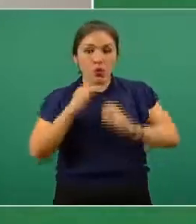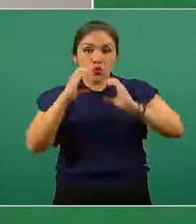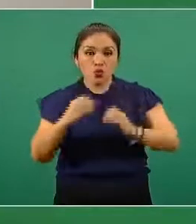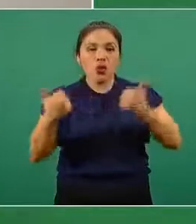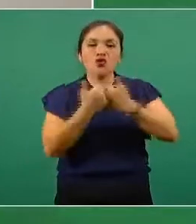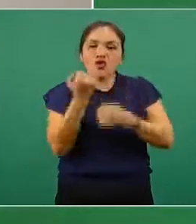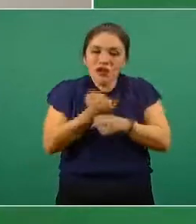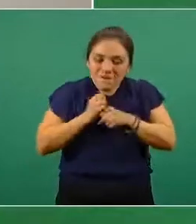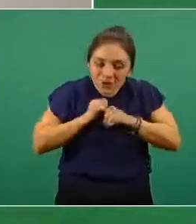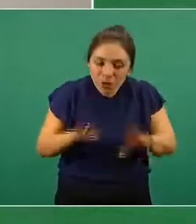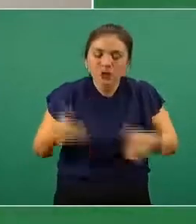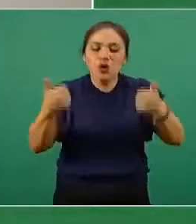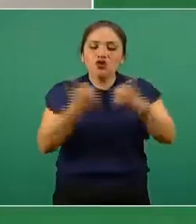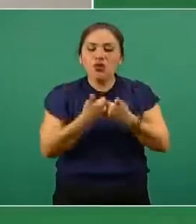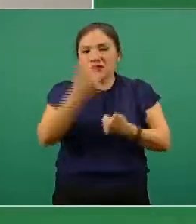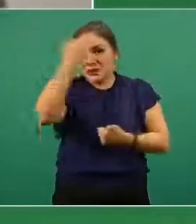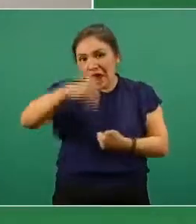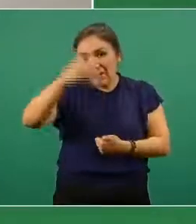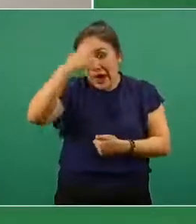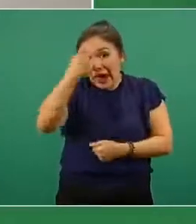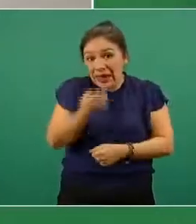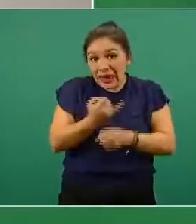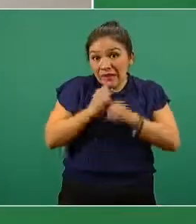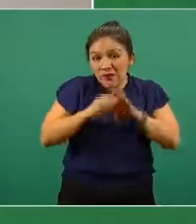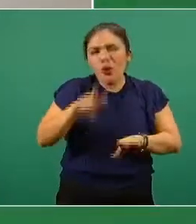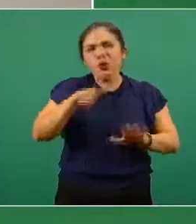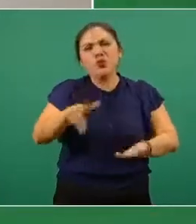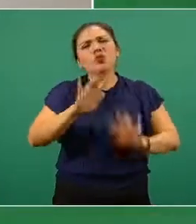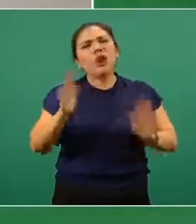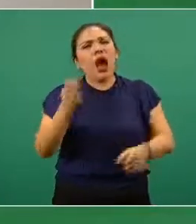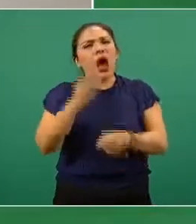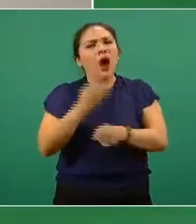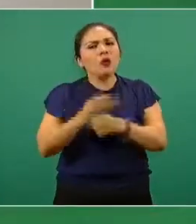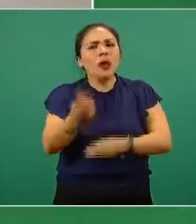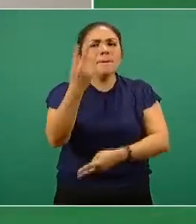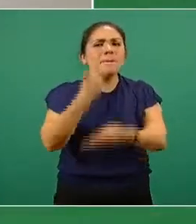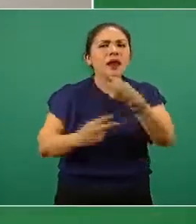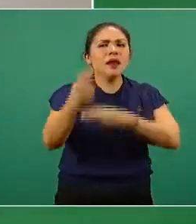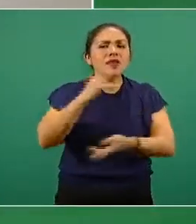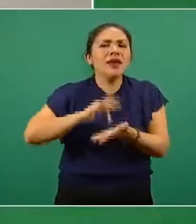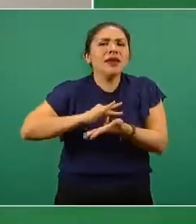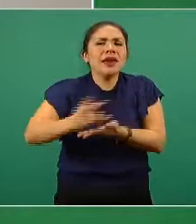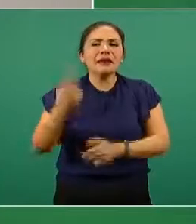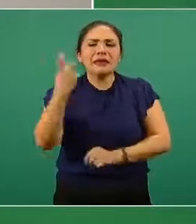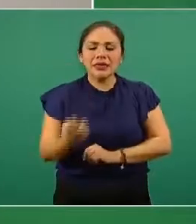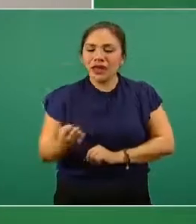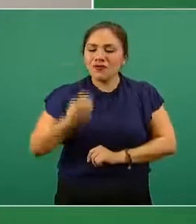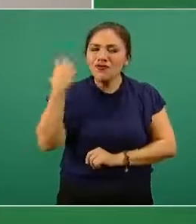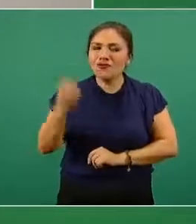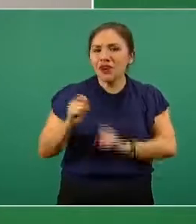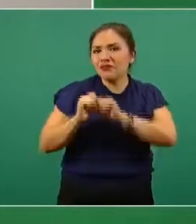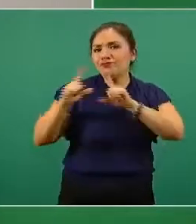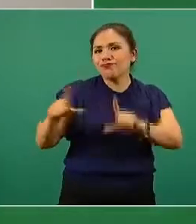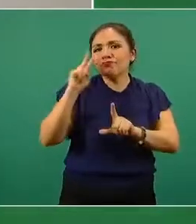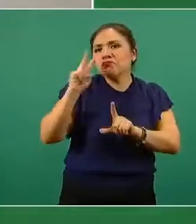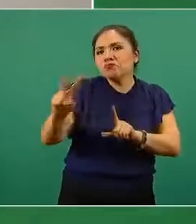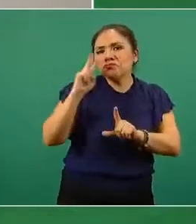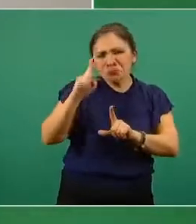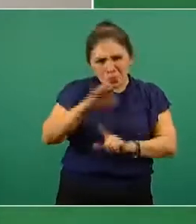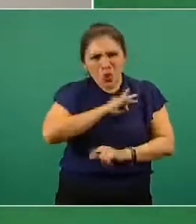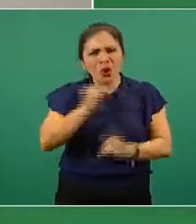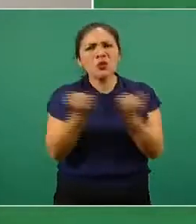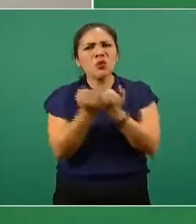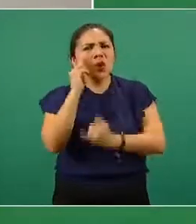mejor información disponible, esta información que usted está obteniendo a través de esta conferencia de prensa y que puede